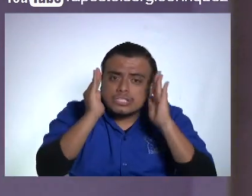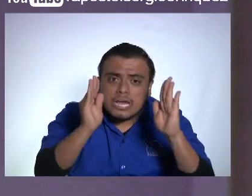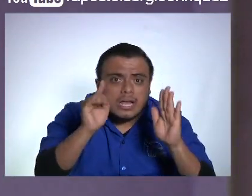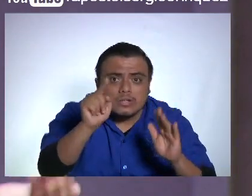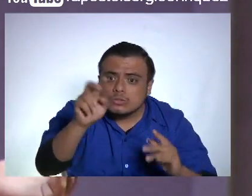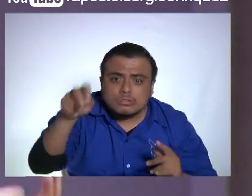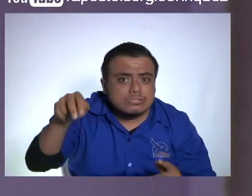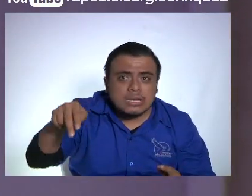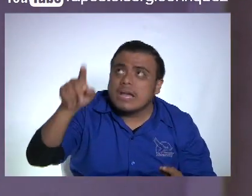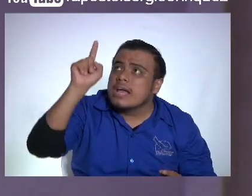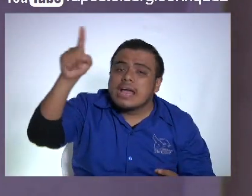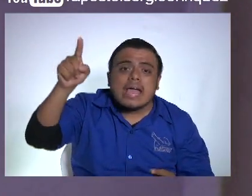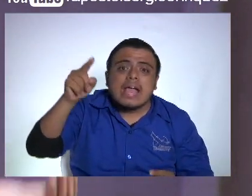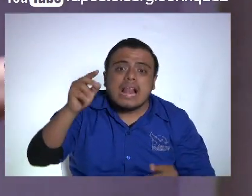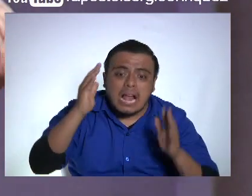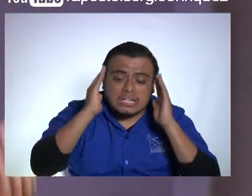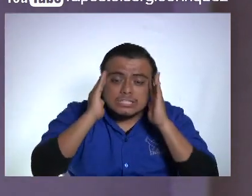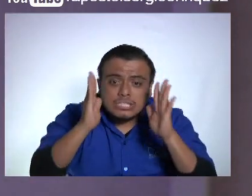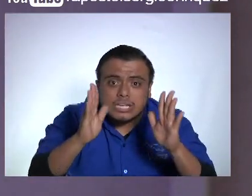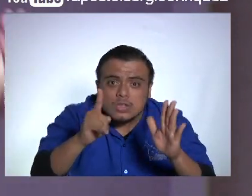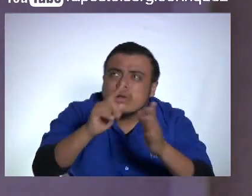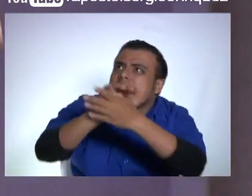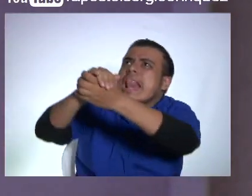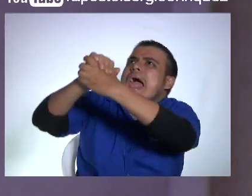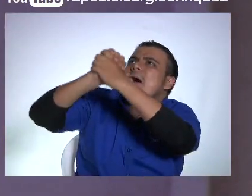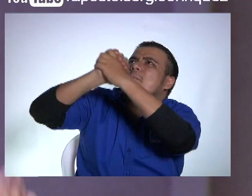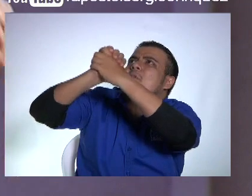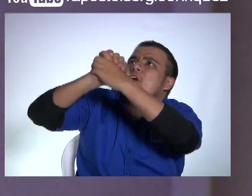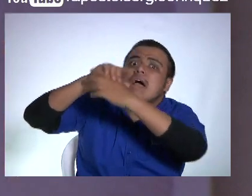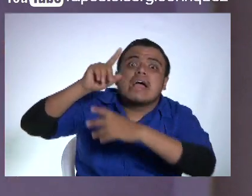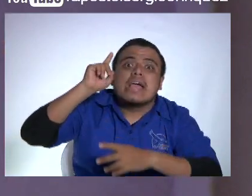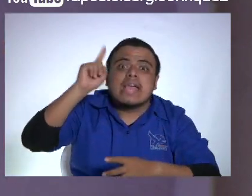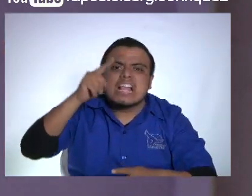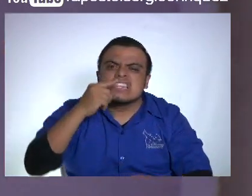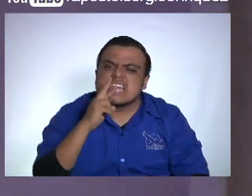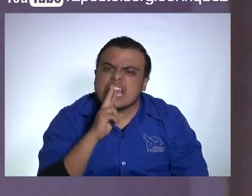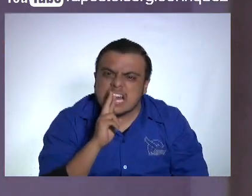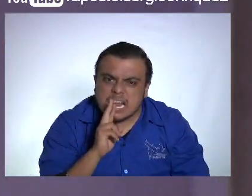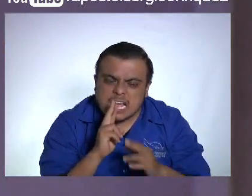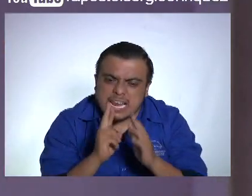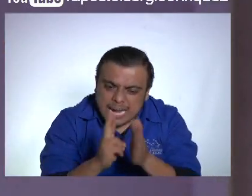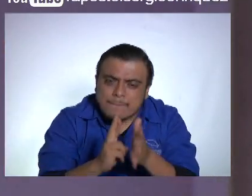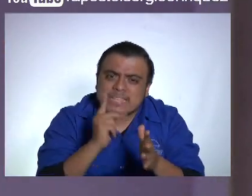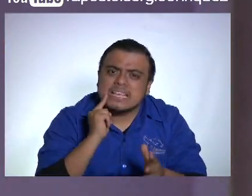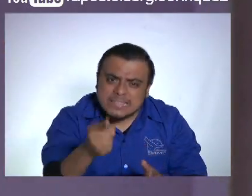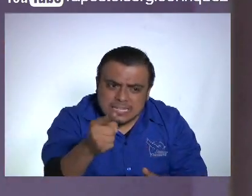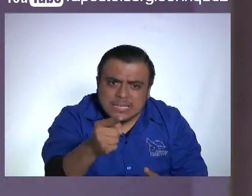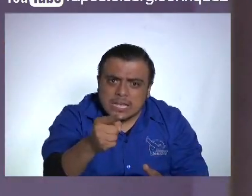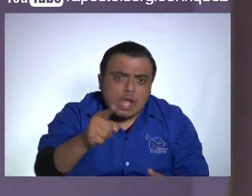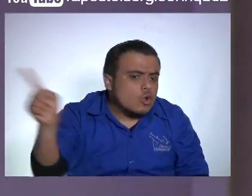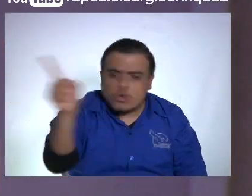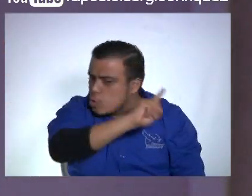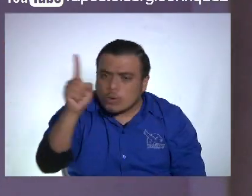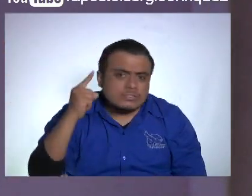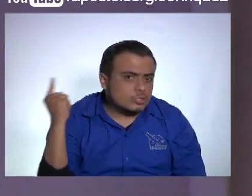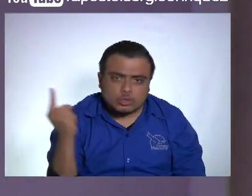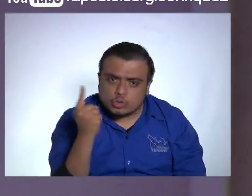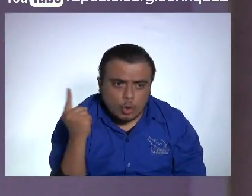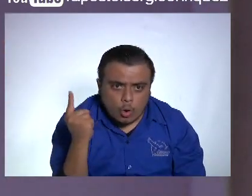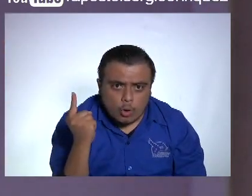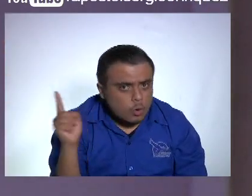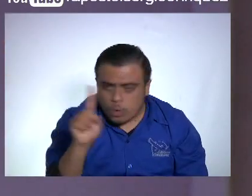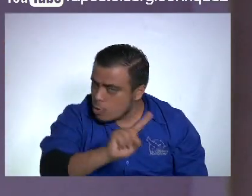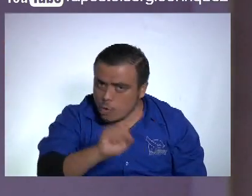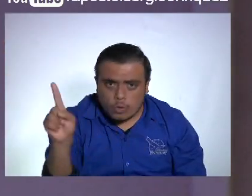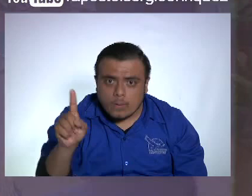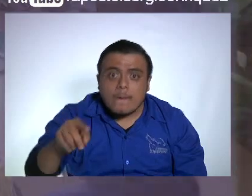está escuchando tu clamor y te viene a repetir lo mismo. No estás solo, Él